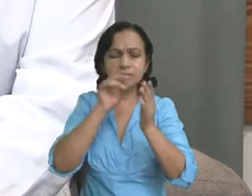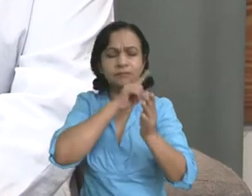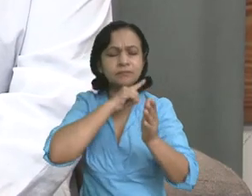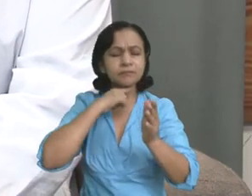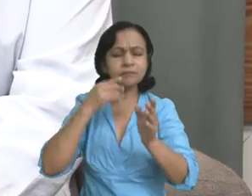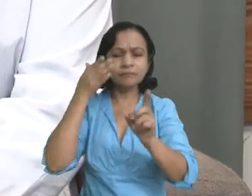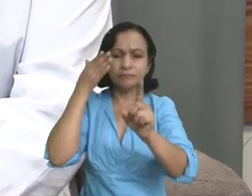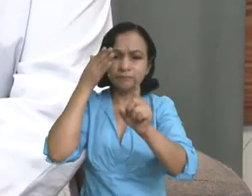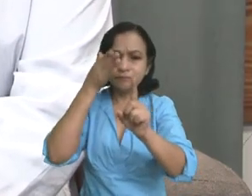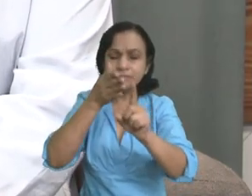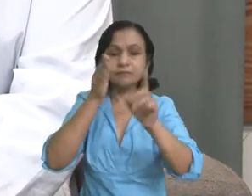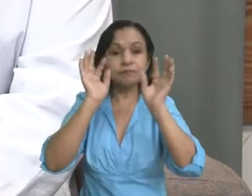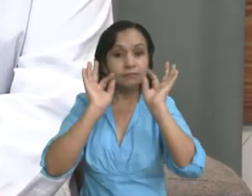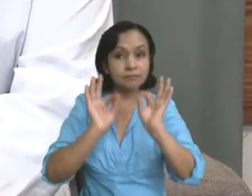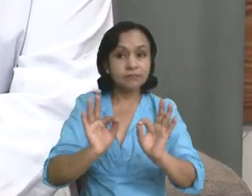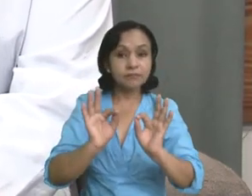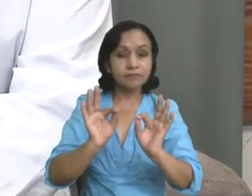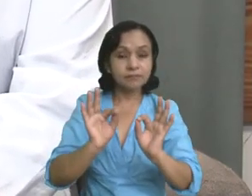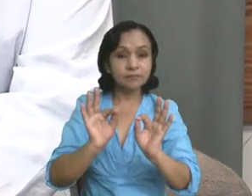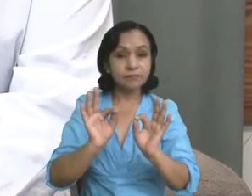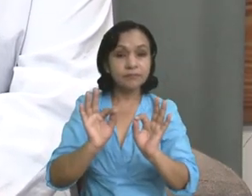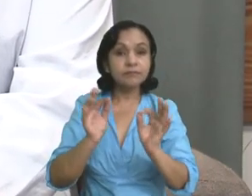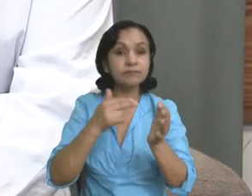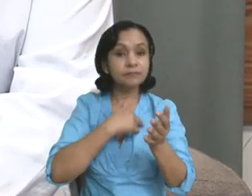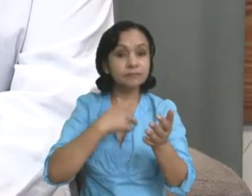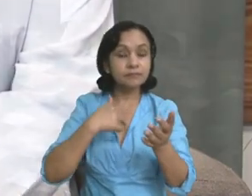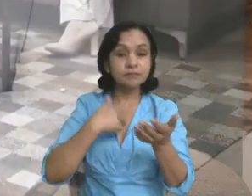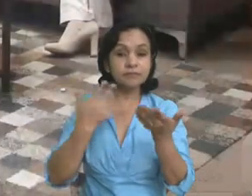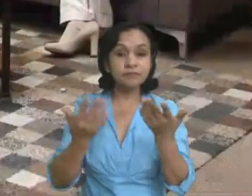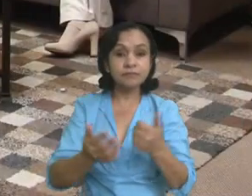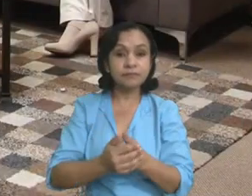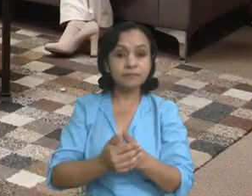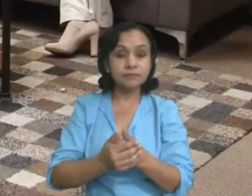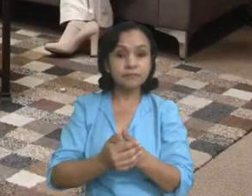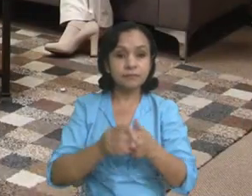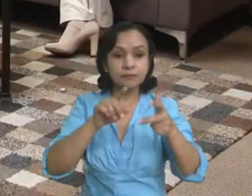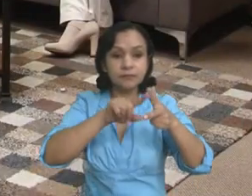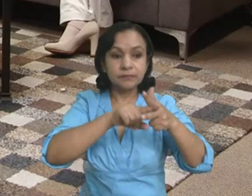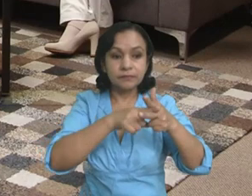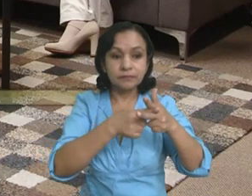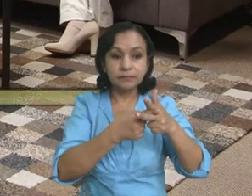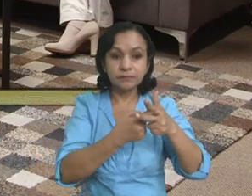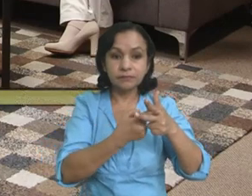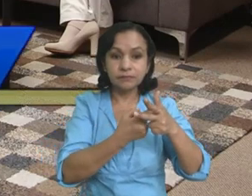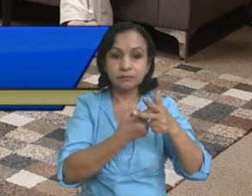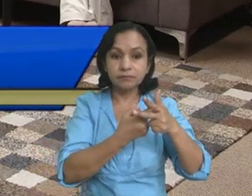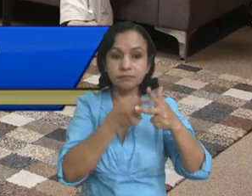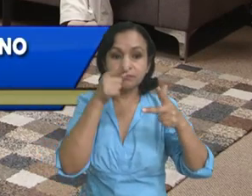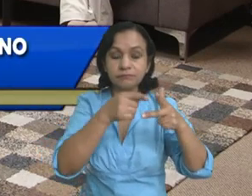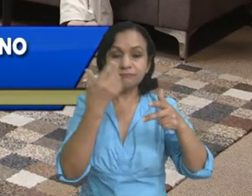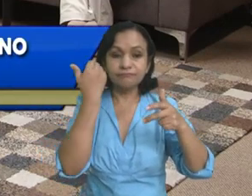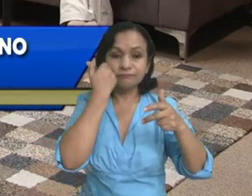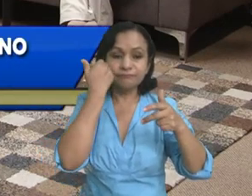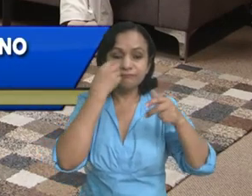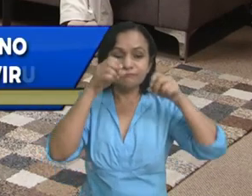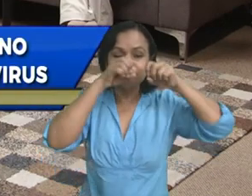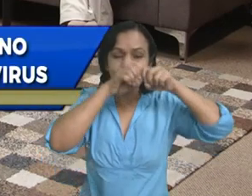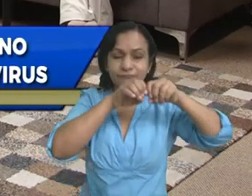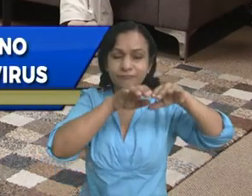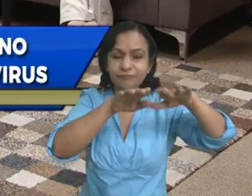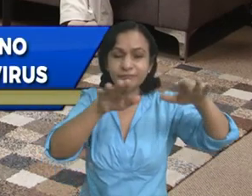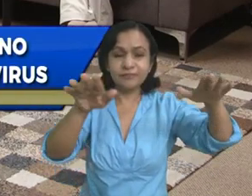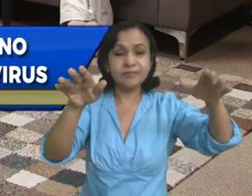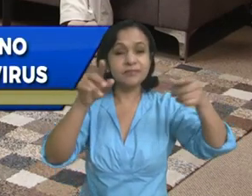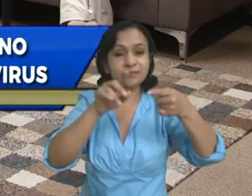los impactos que puede exhibir Cuba hoy. Desde que empezó esta situación de la epidemia y después que se convirtió en